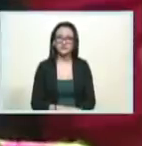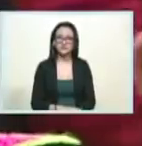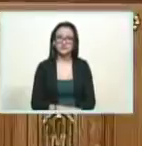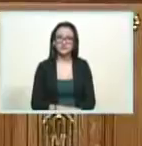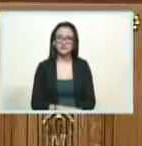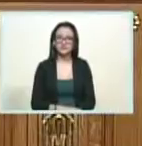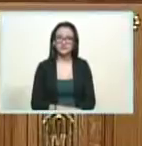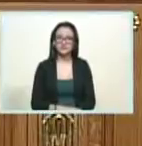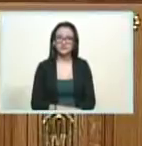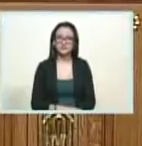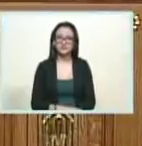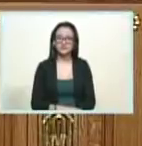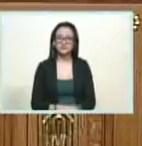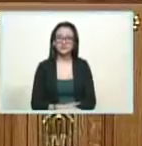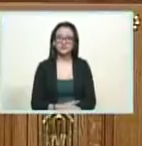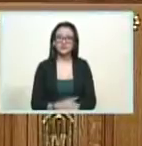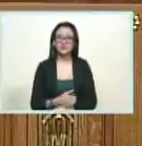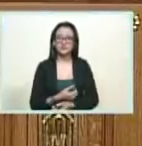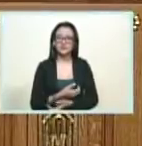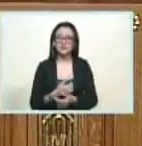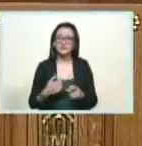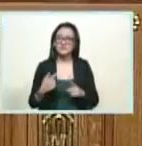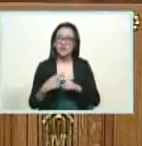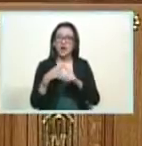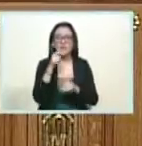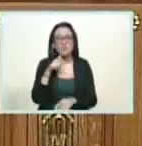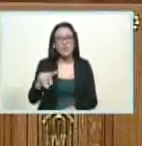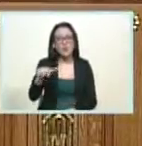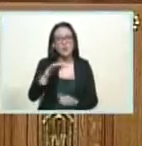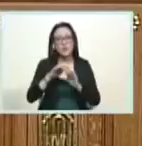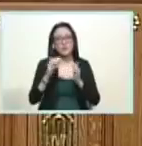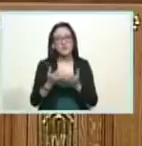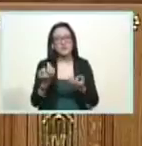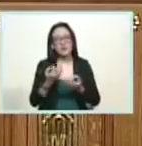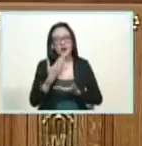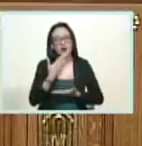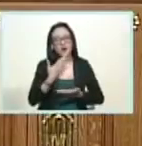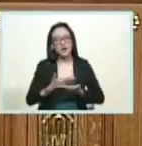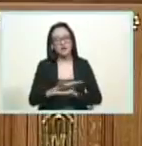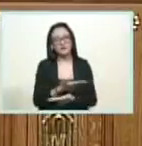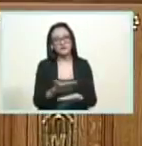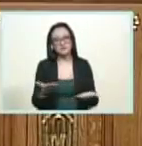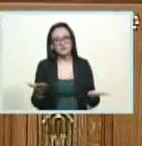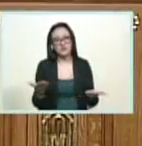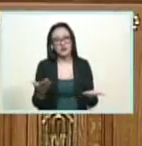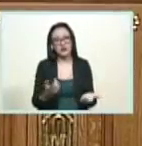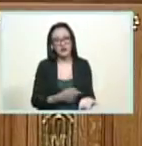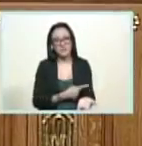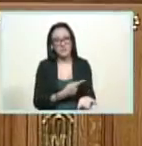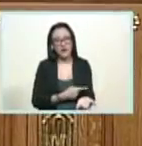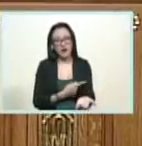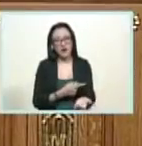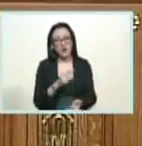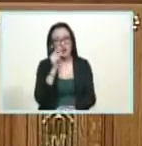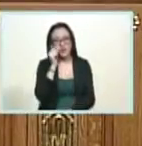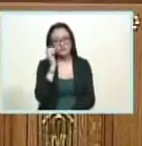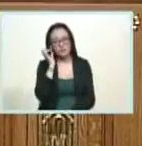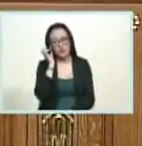suma de las naciones y pueblos del mundo. Gracias a nuestros hermanos y hermanas del